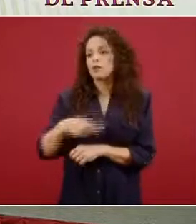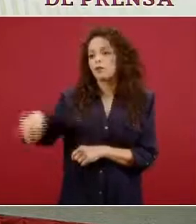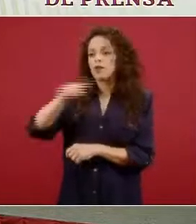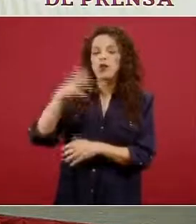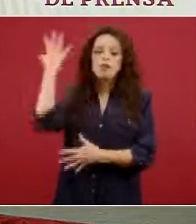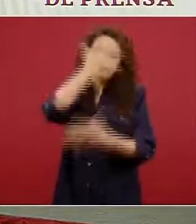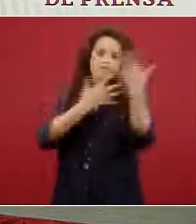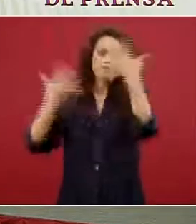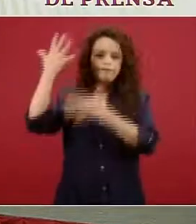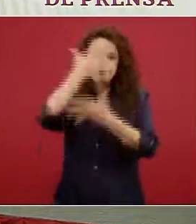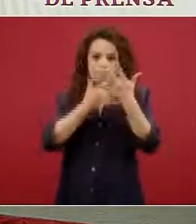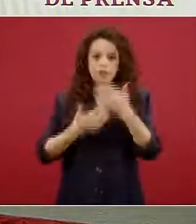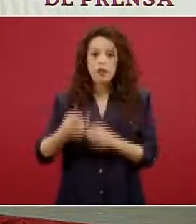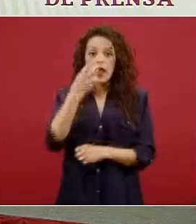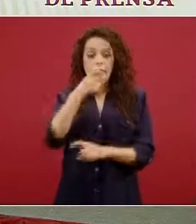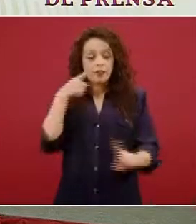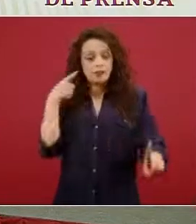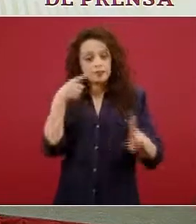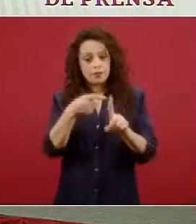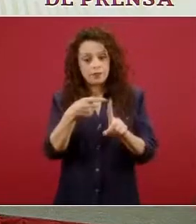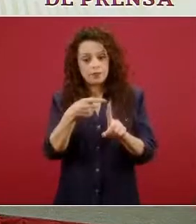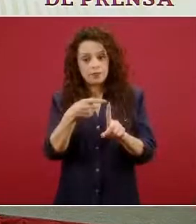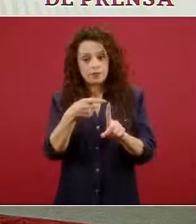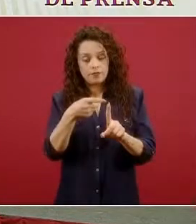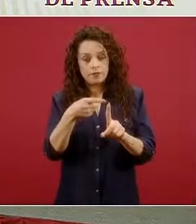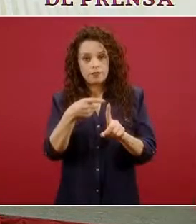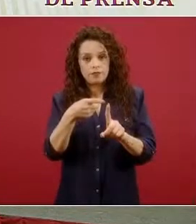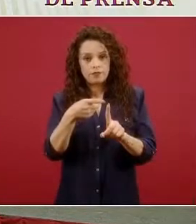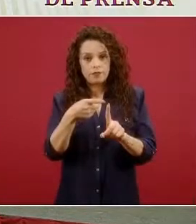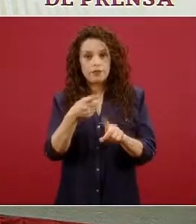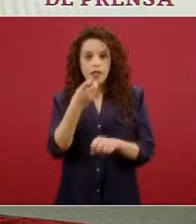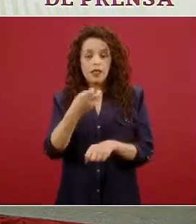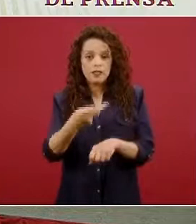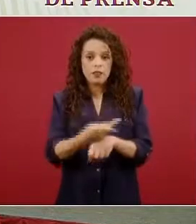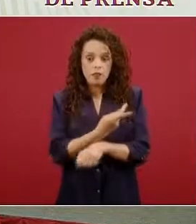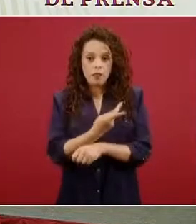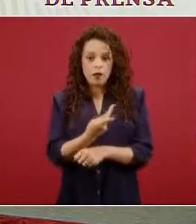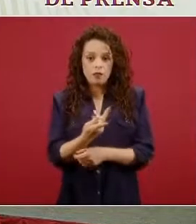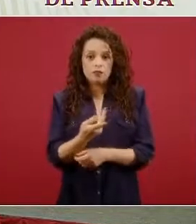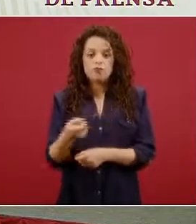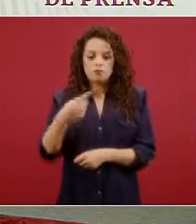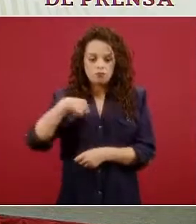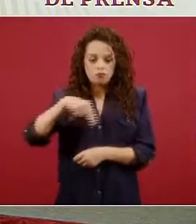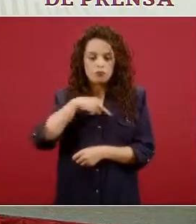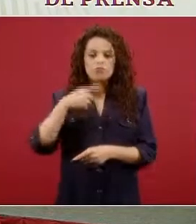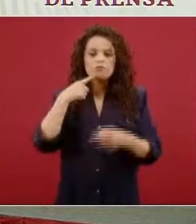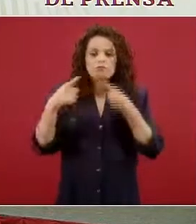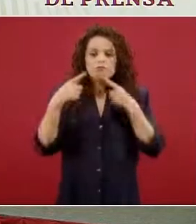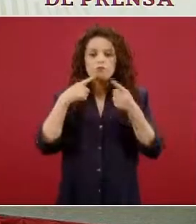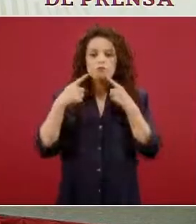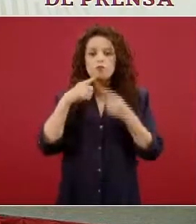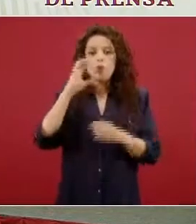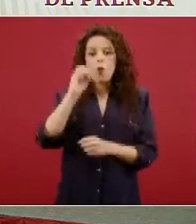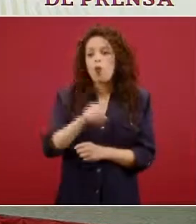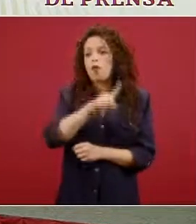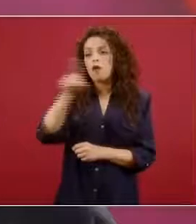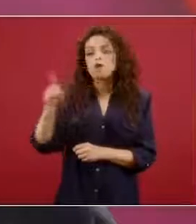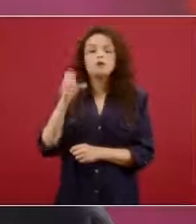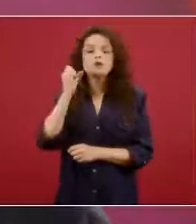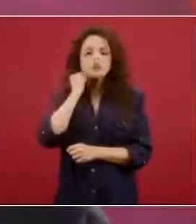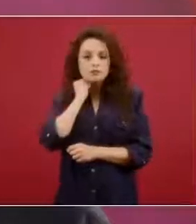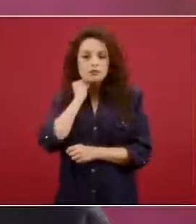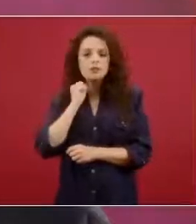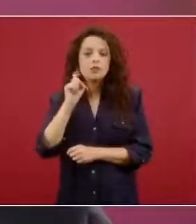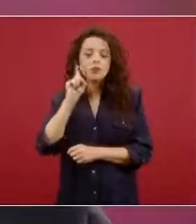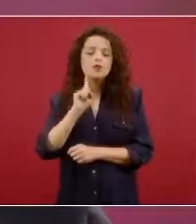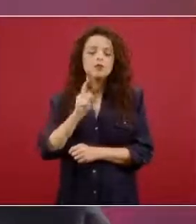una, específicamente esta la comentábamos en el Senado o la comentaban las senadoras y senadores